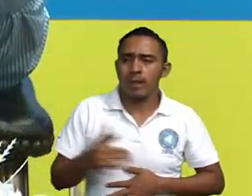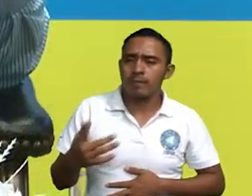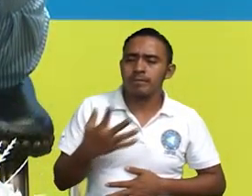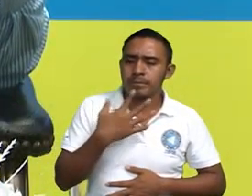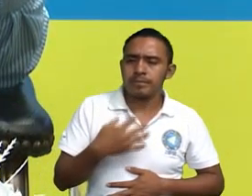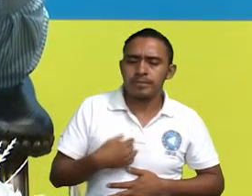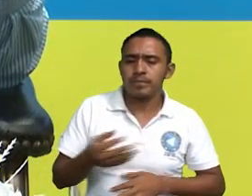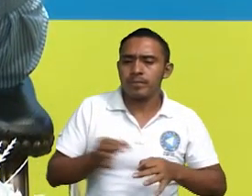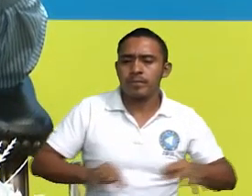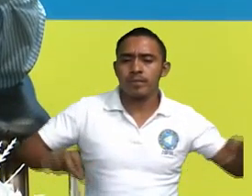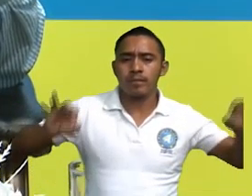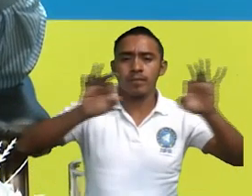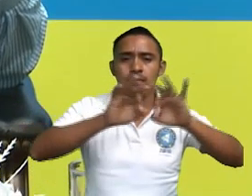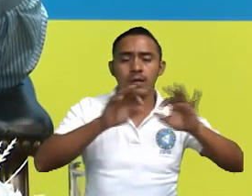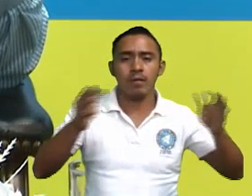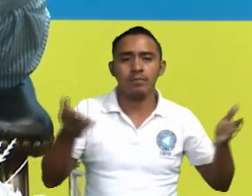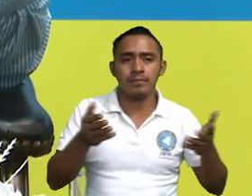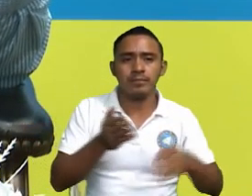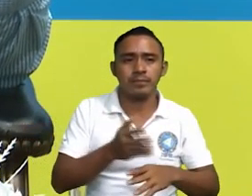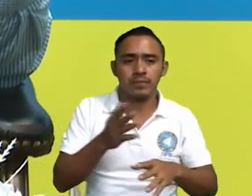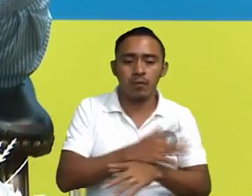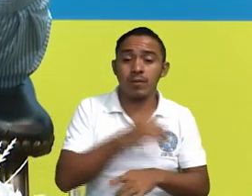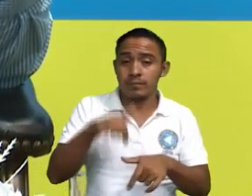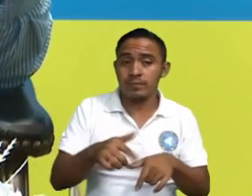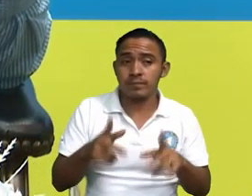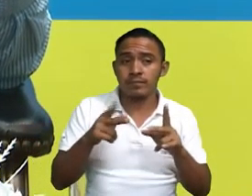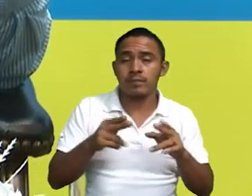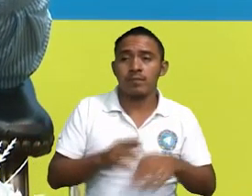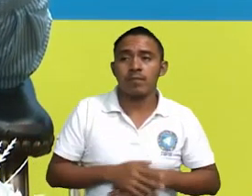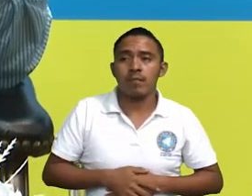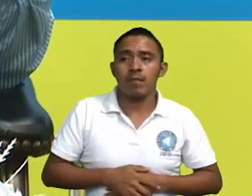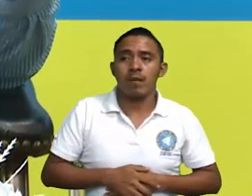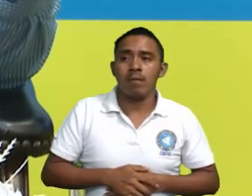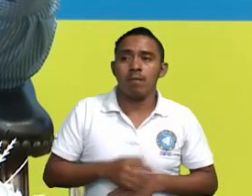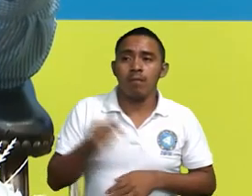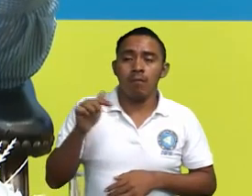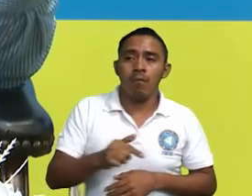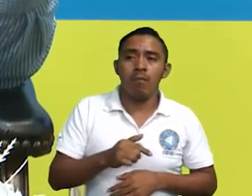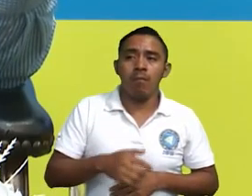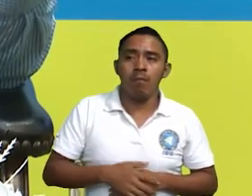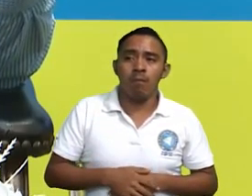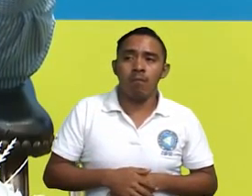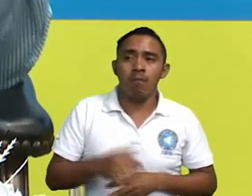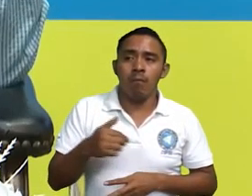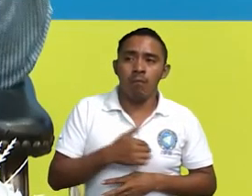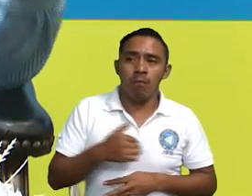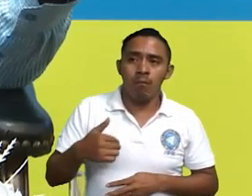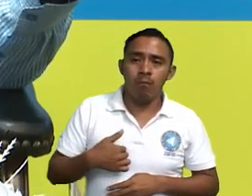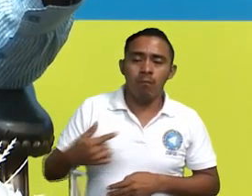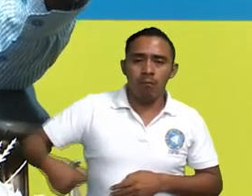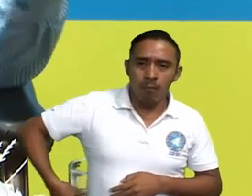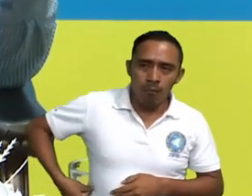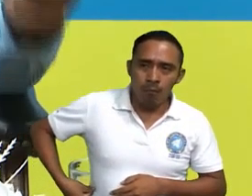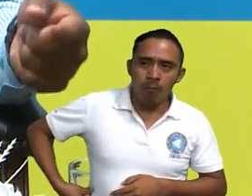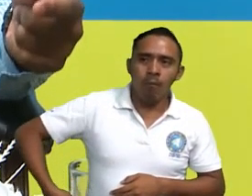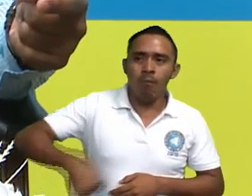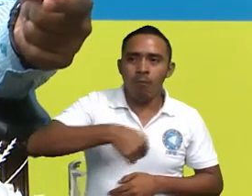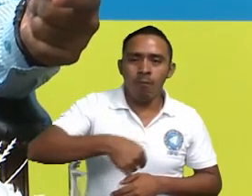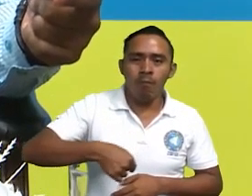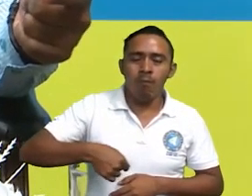por ejemplo, cuando estábamos ahorita en el corte, que antes el sistema que hacían ustedes era extraer las piedras, sí, de